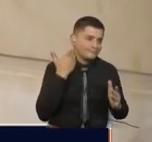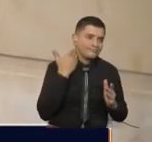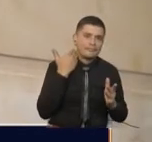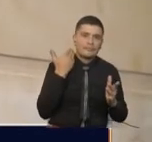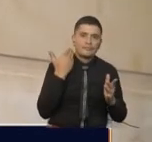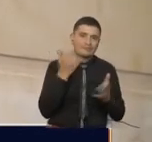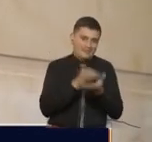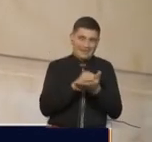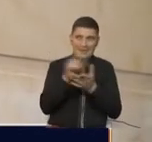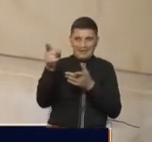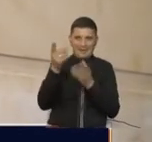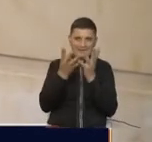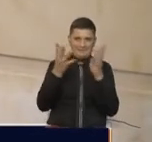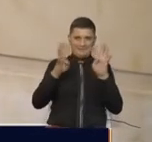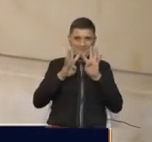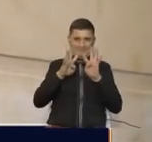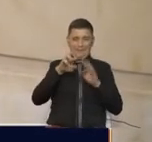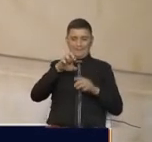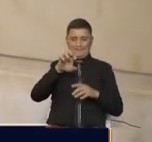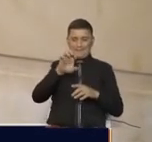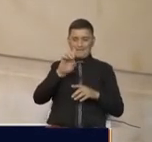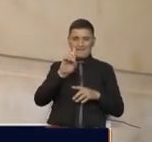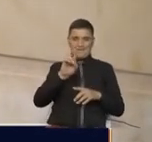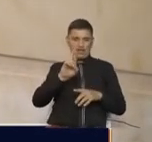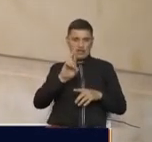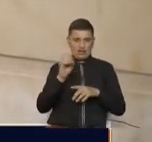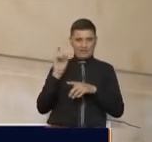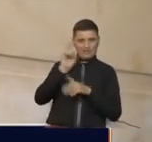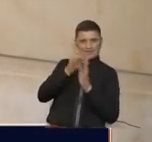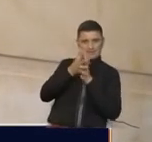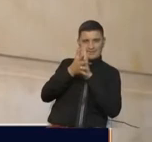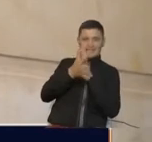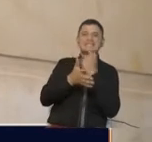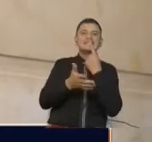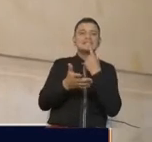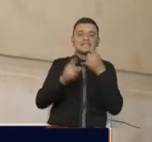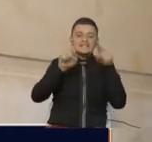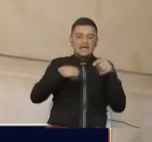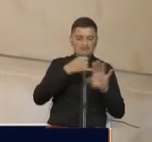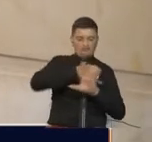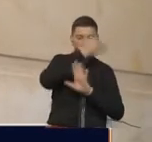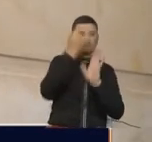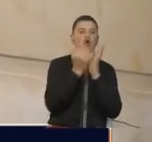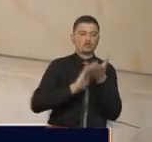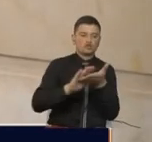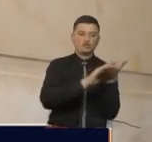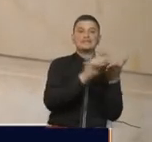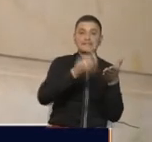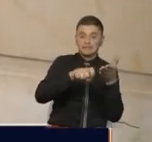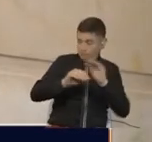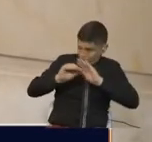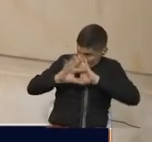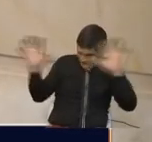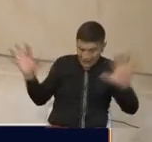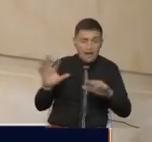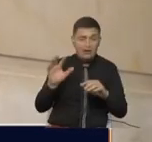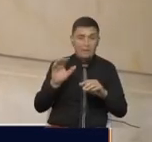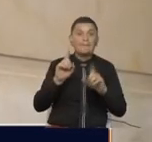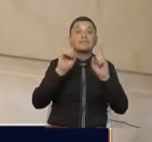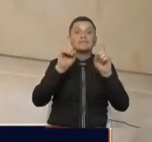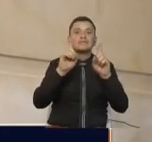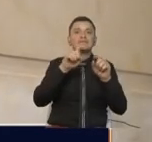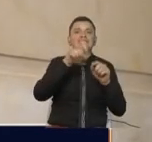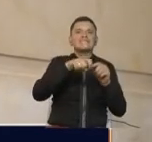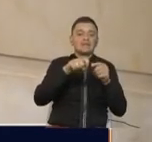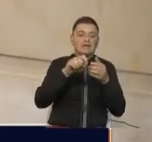Pedro Flores, que es que se requiere la solución integral, pero por supuesto, pero primero la